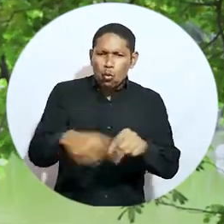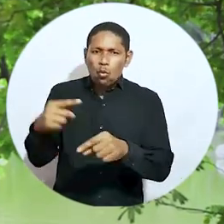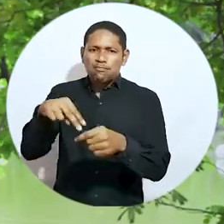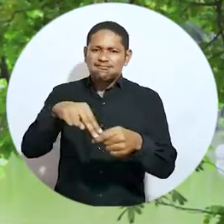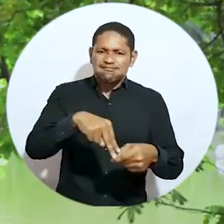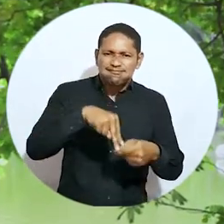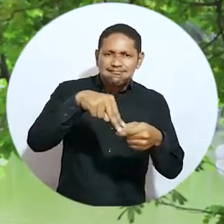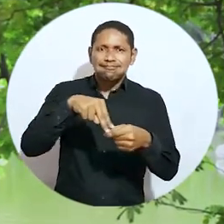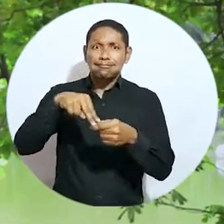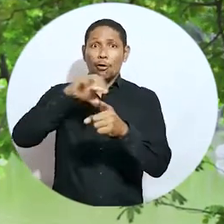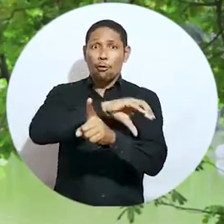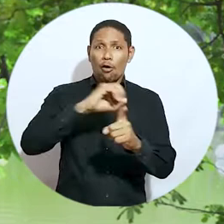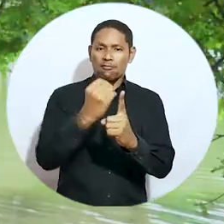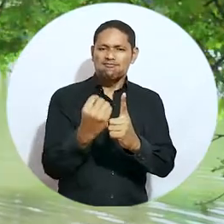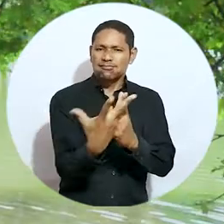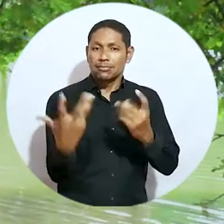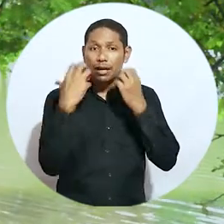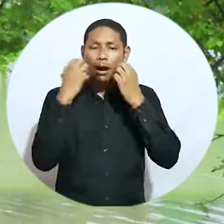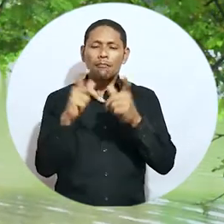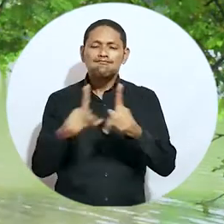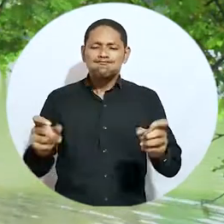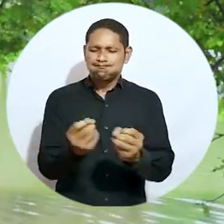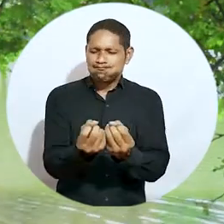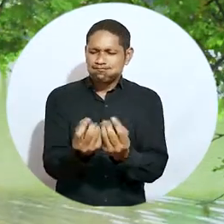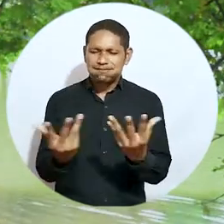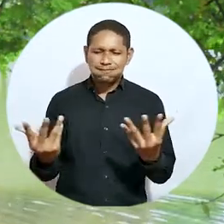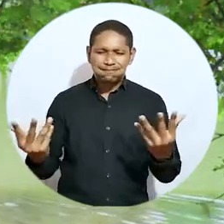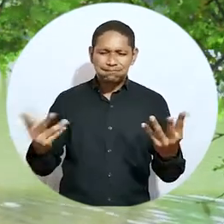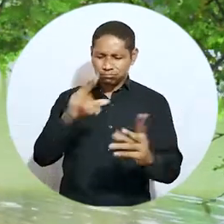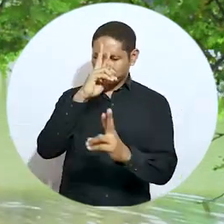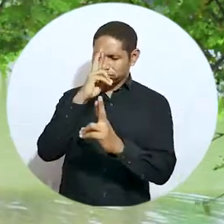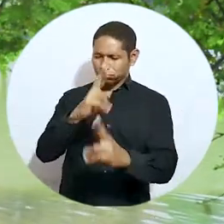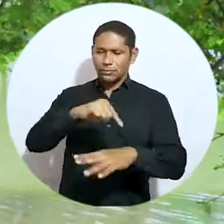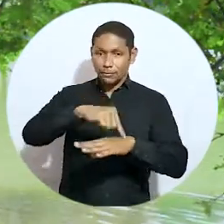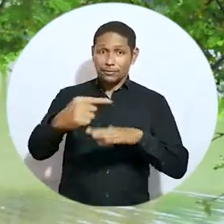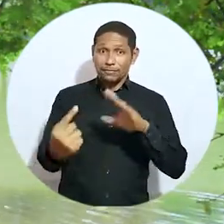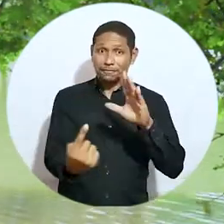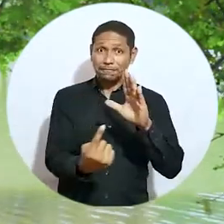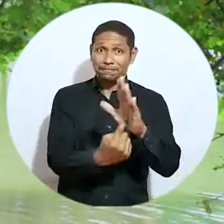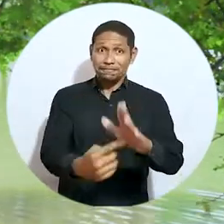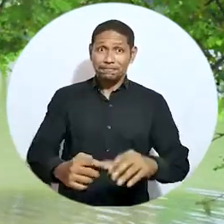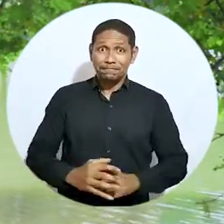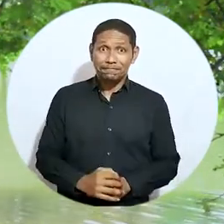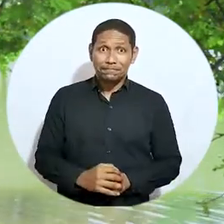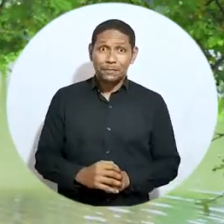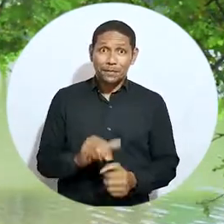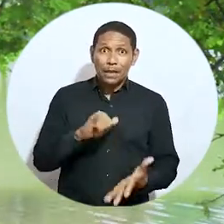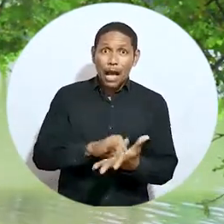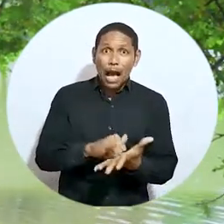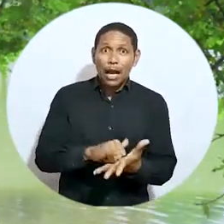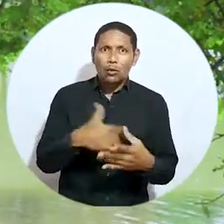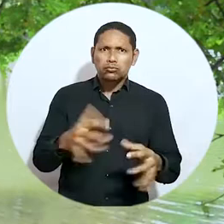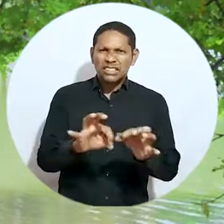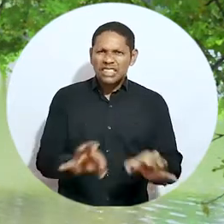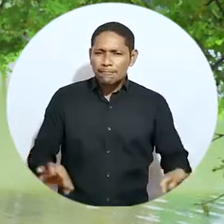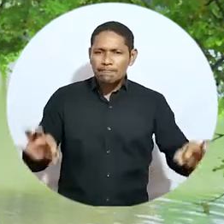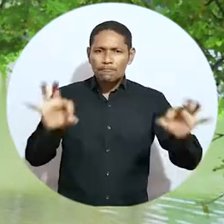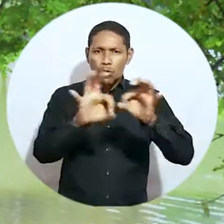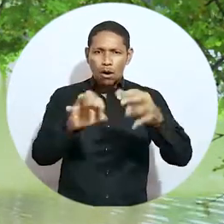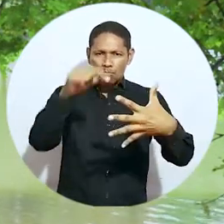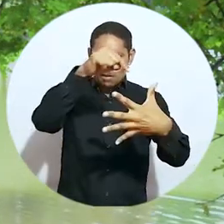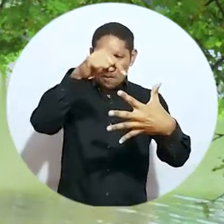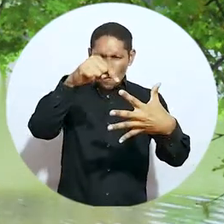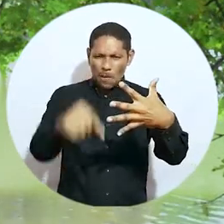la diversidad étnica, cultural y la pluralidad humana en todos sus aspectos. En este sentido, un